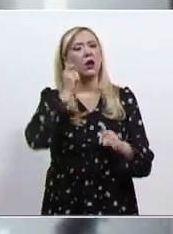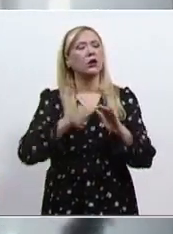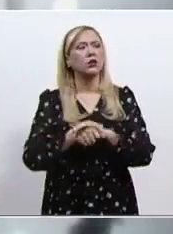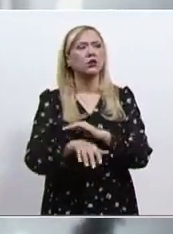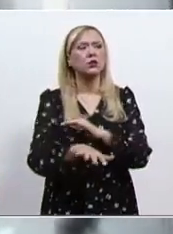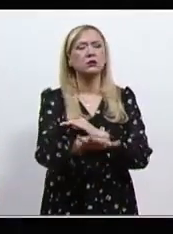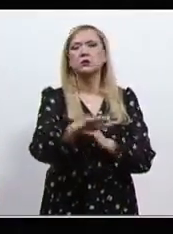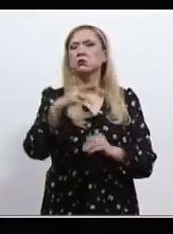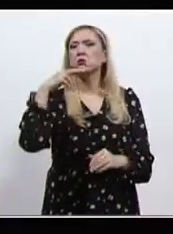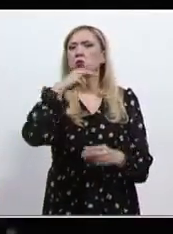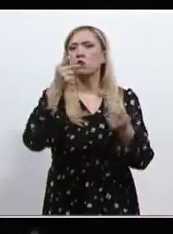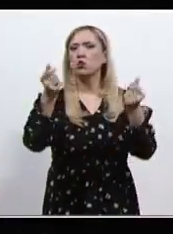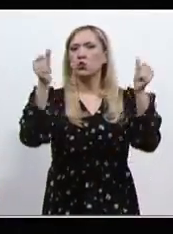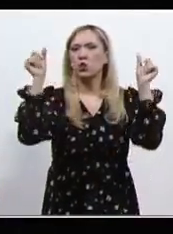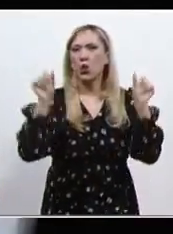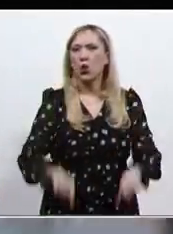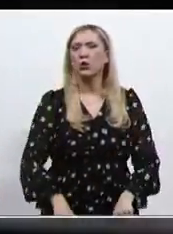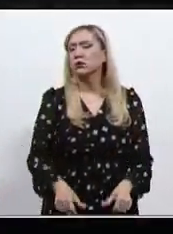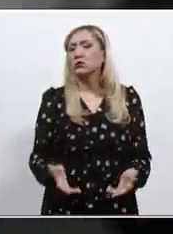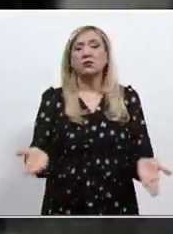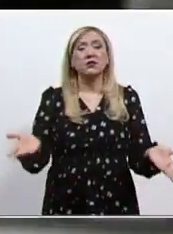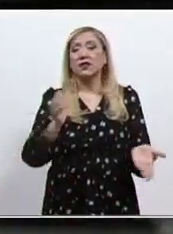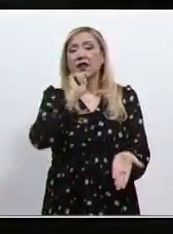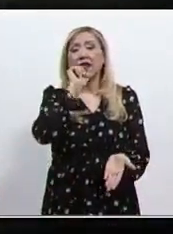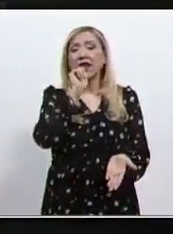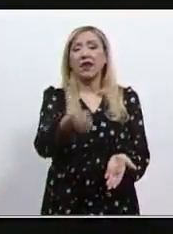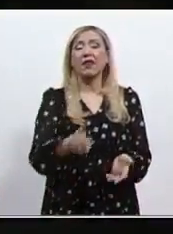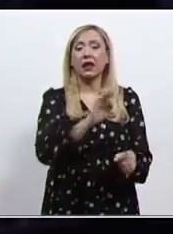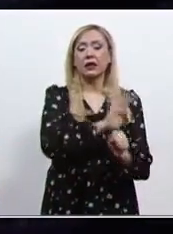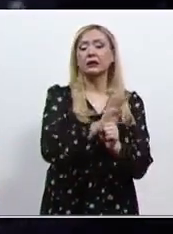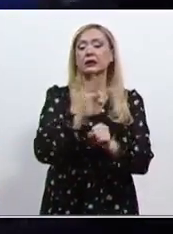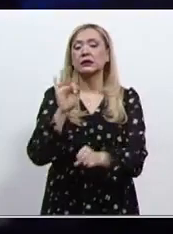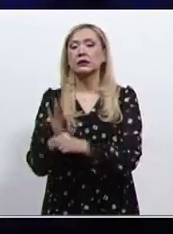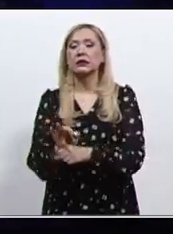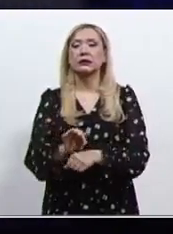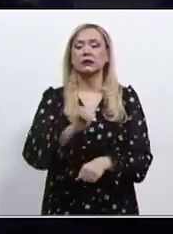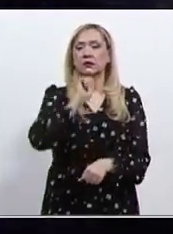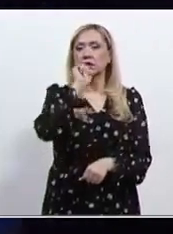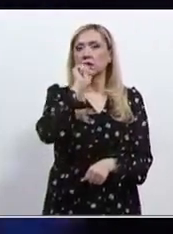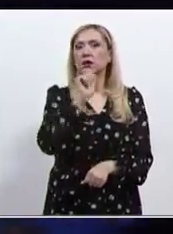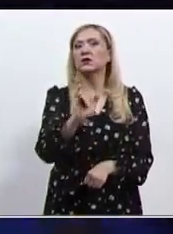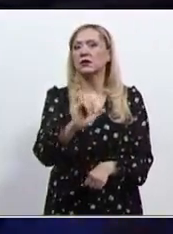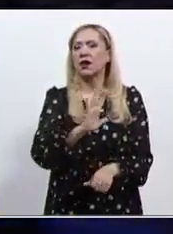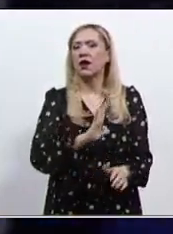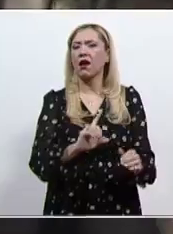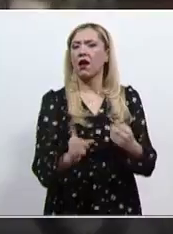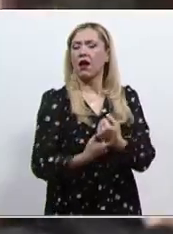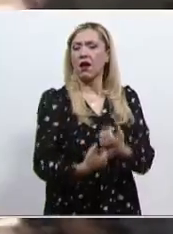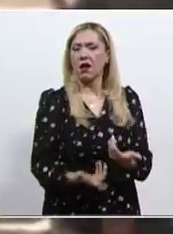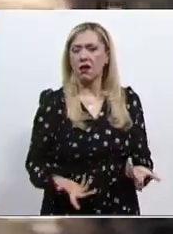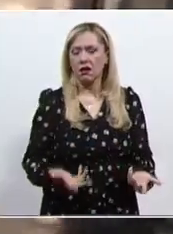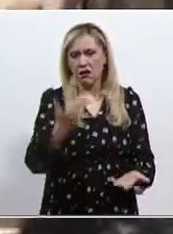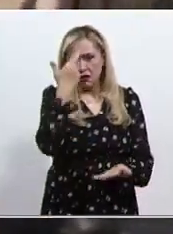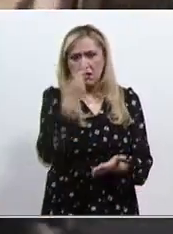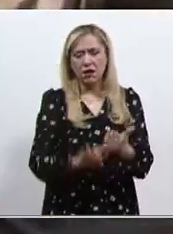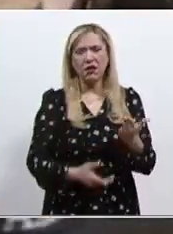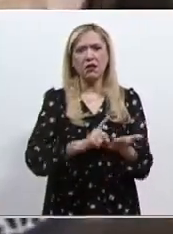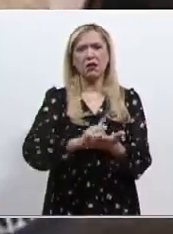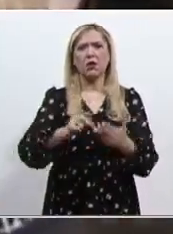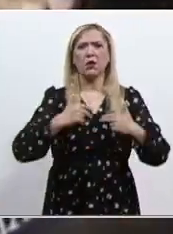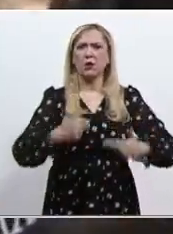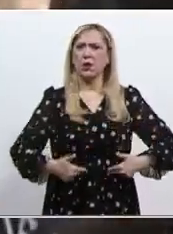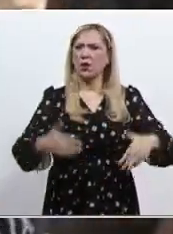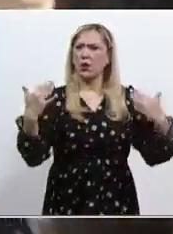fue pronta efectiva independiente e Imparcial por ello ante las graves violaciones a los Derechos Humanos como lo son la tortura